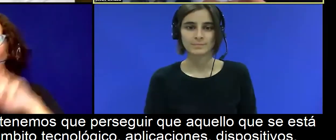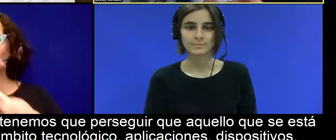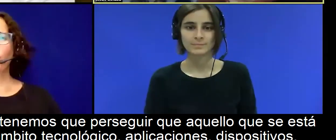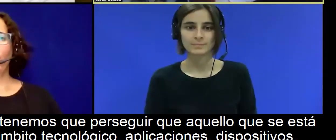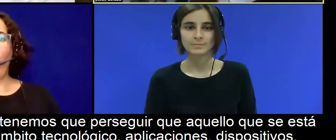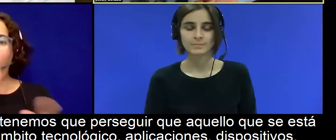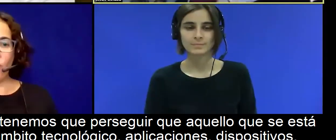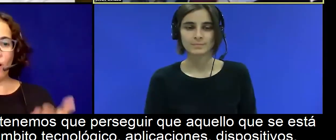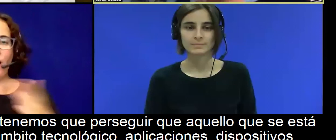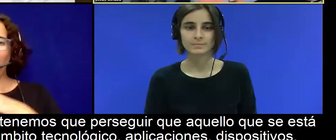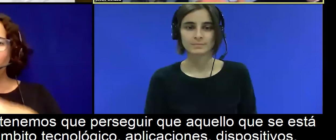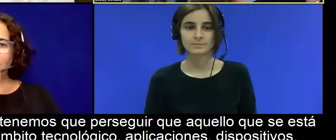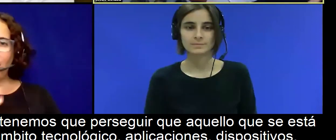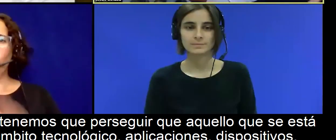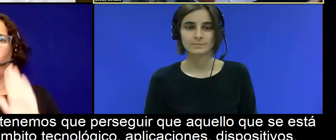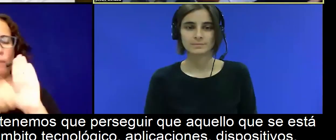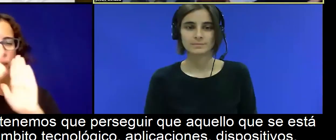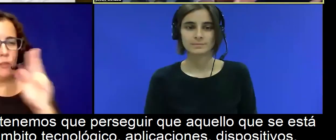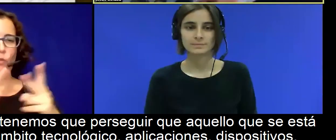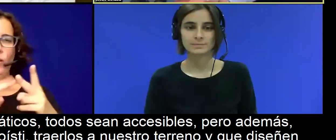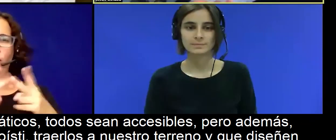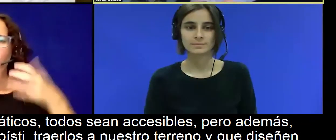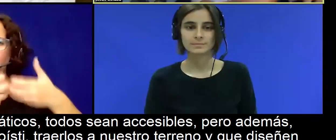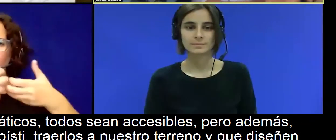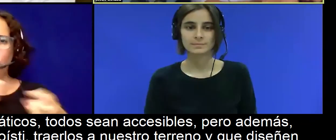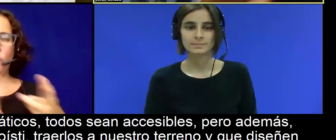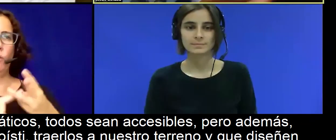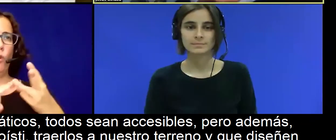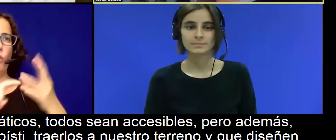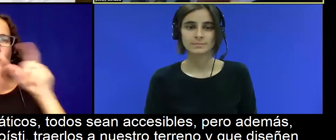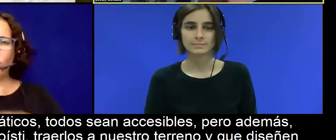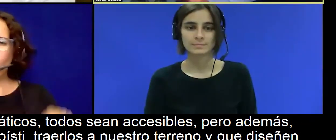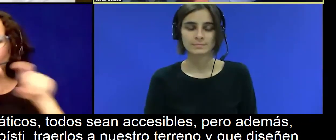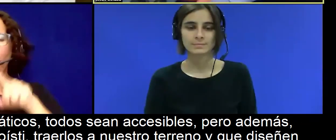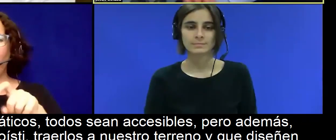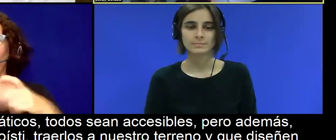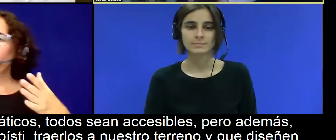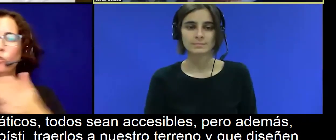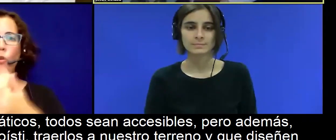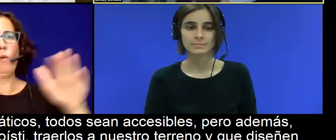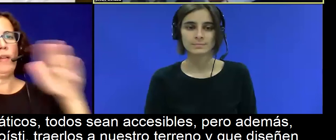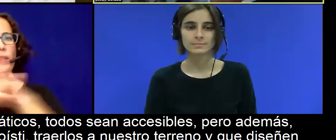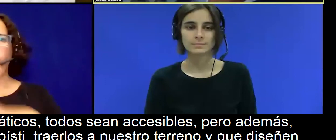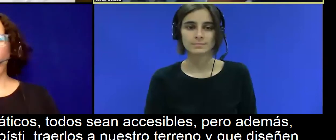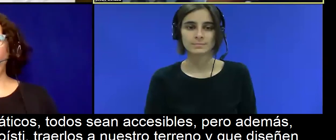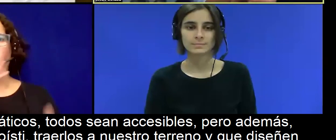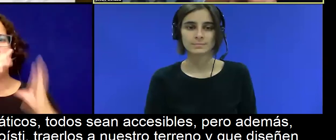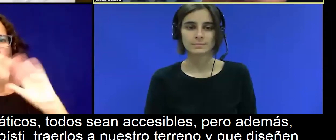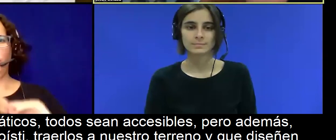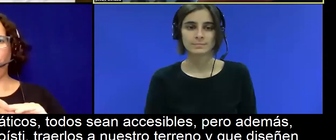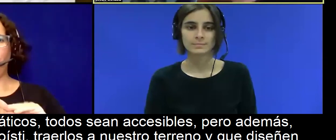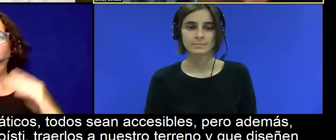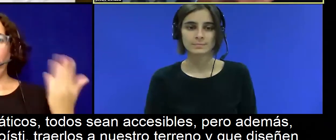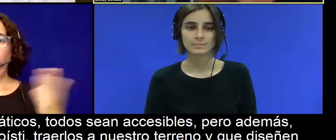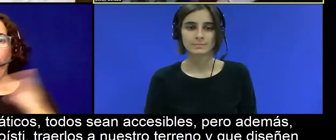el ámbito tecnológico, aplicaciones, dispositivos, productos informáticos, todos sean accesibles. Pero además, ya que se están diseñando,